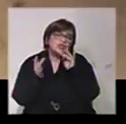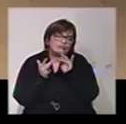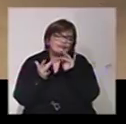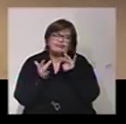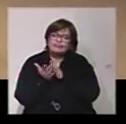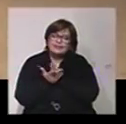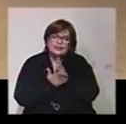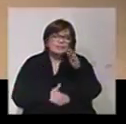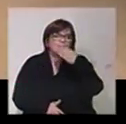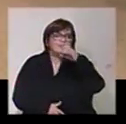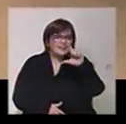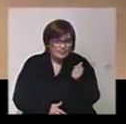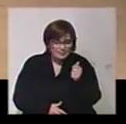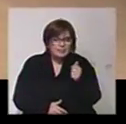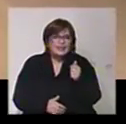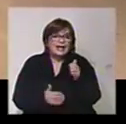Bla,